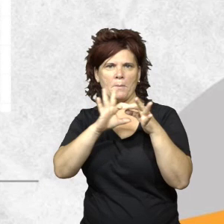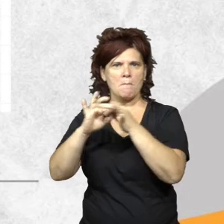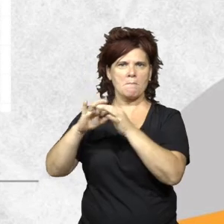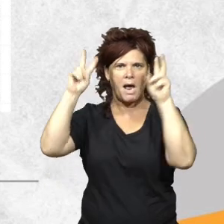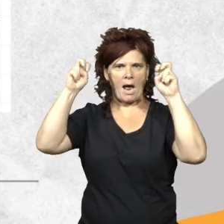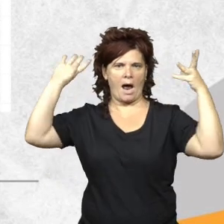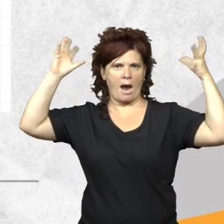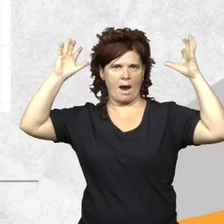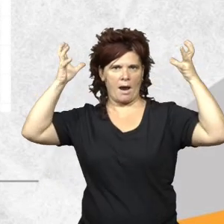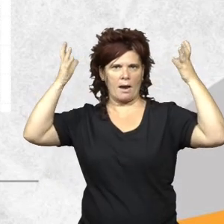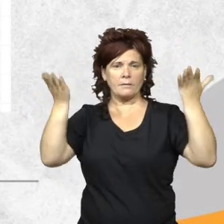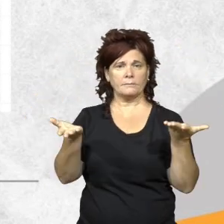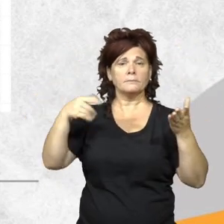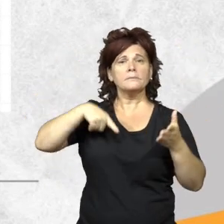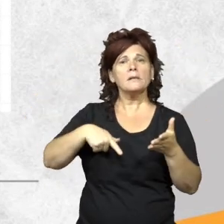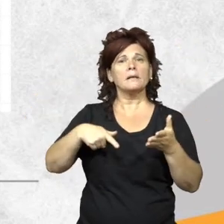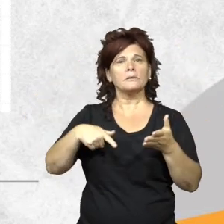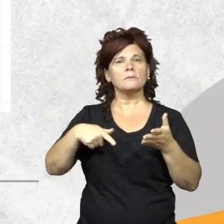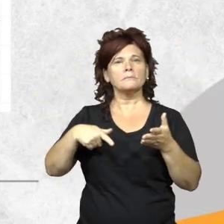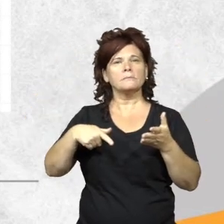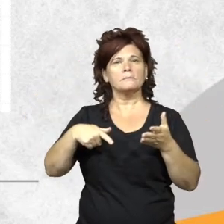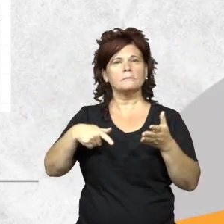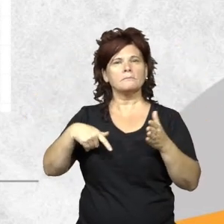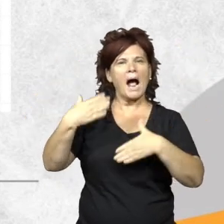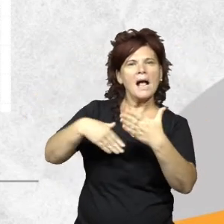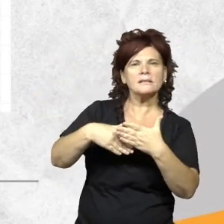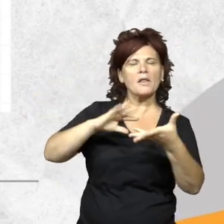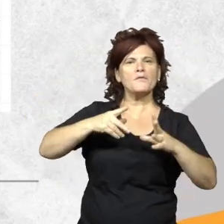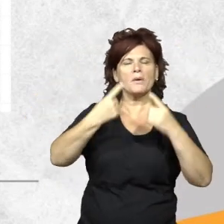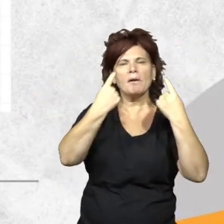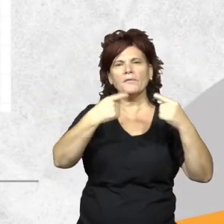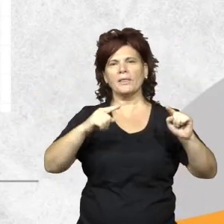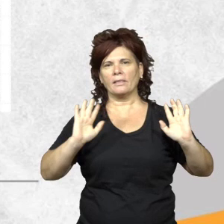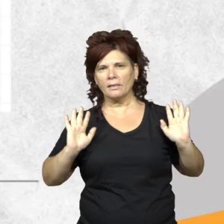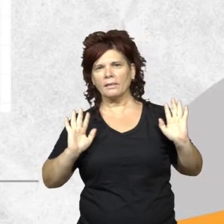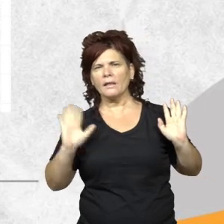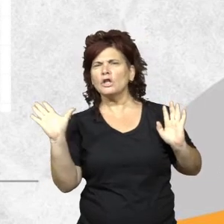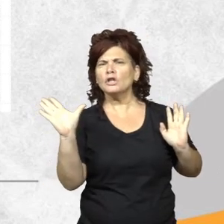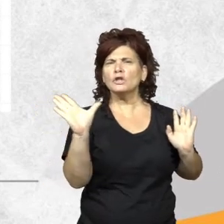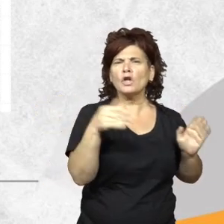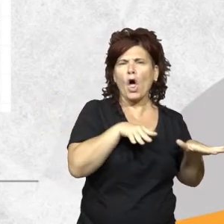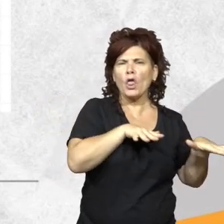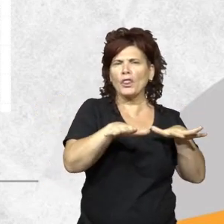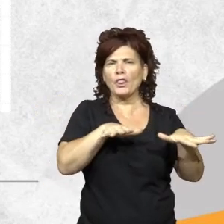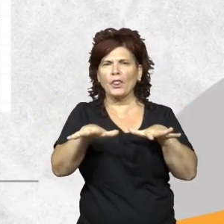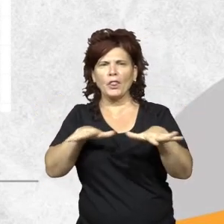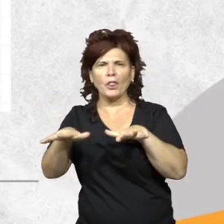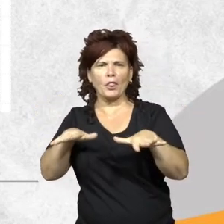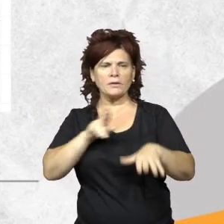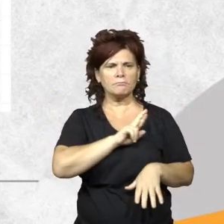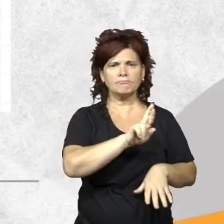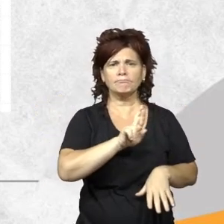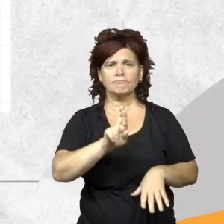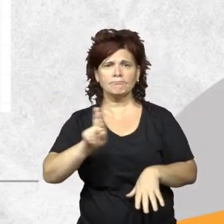nuevo paradigma nos va a hacer aplicar de manera diferenciada, como les contaba, todos aquellos actos habilitadores